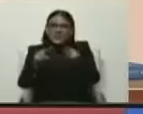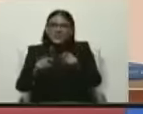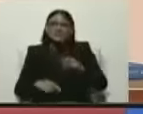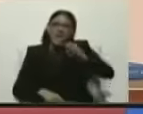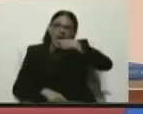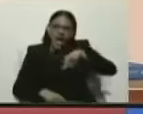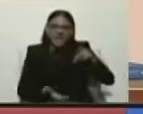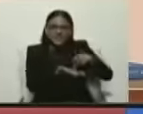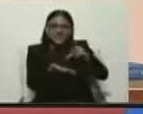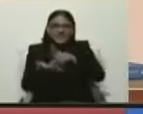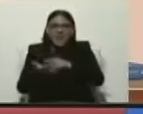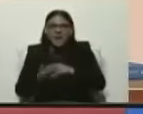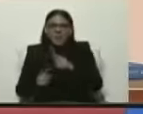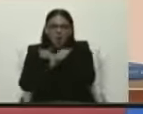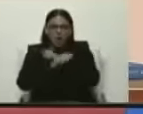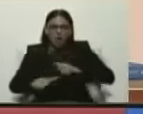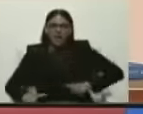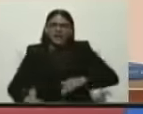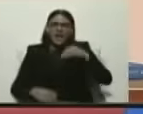Chávez tú.